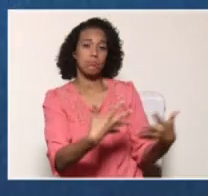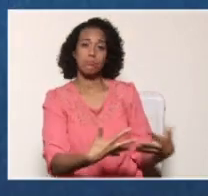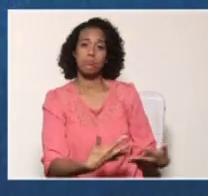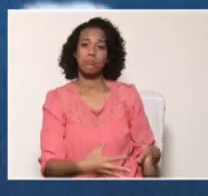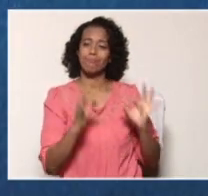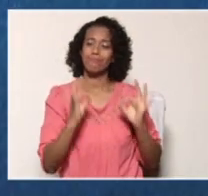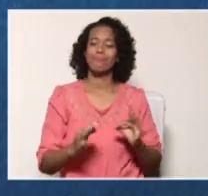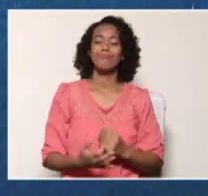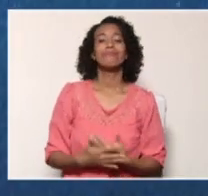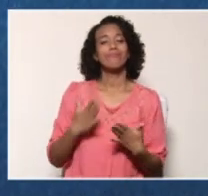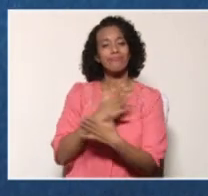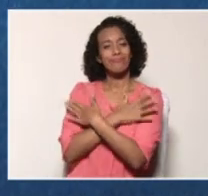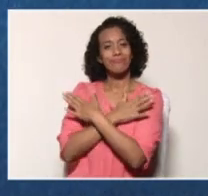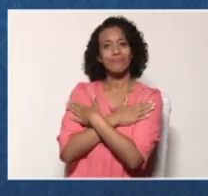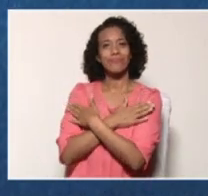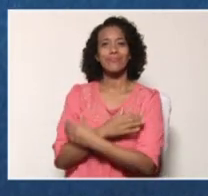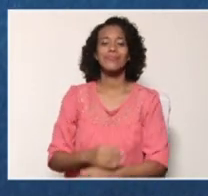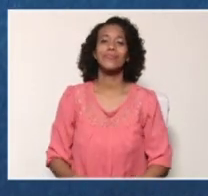correctamente.